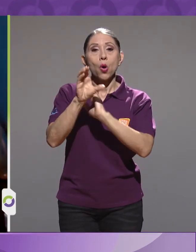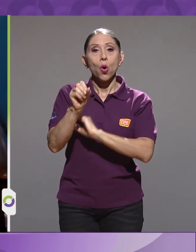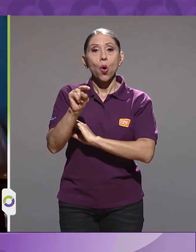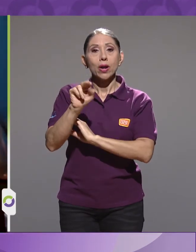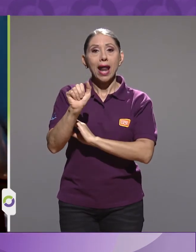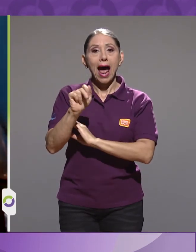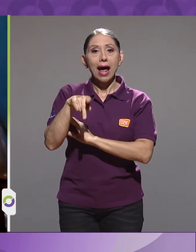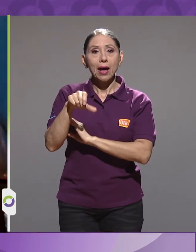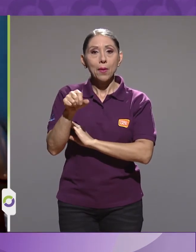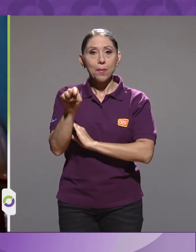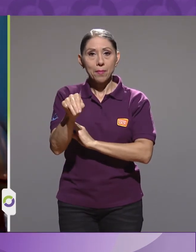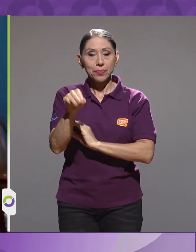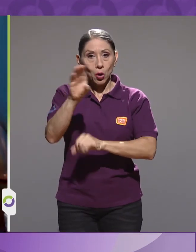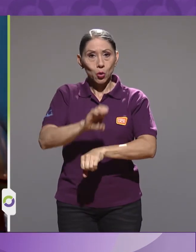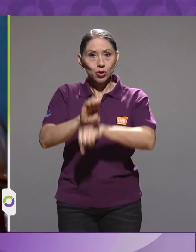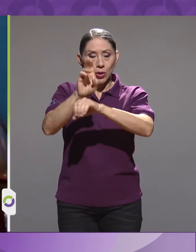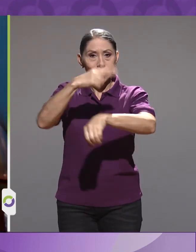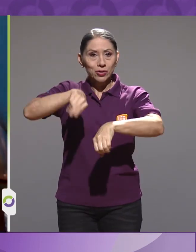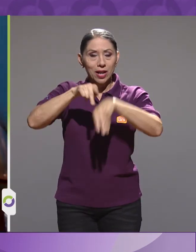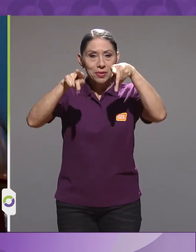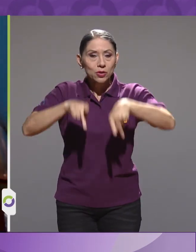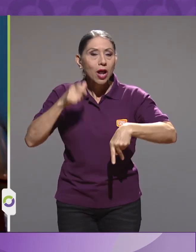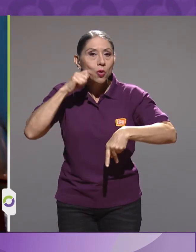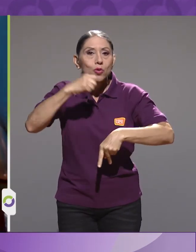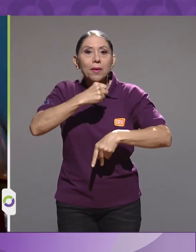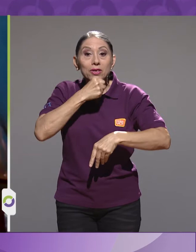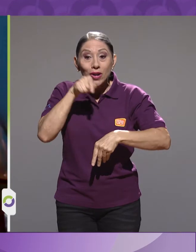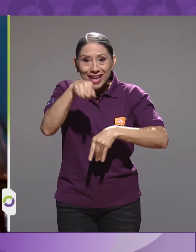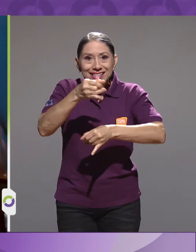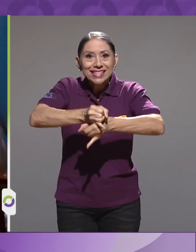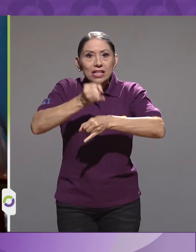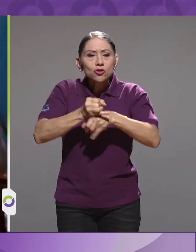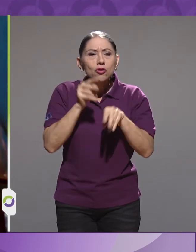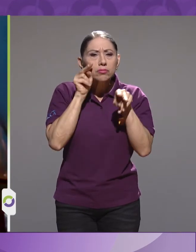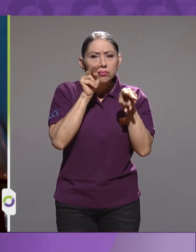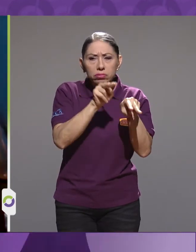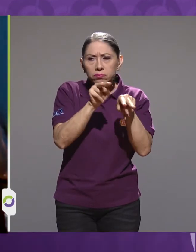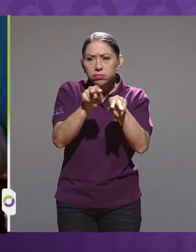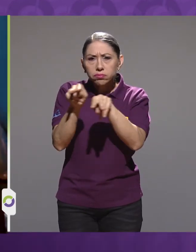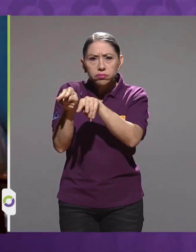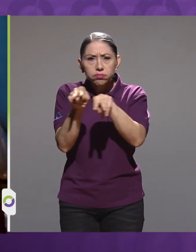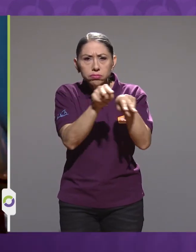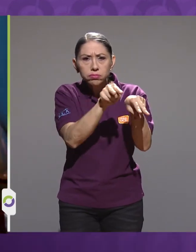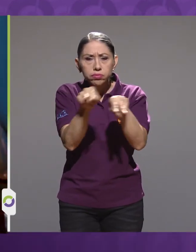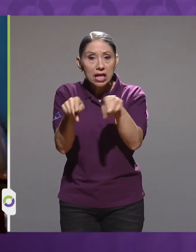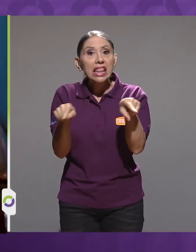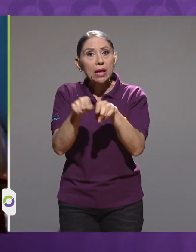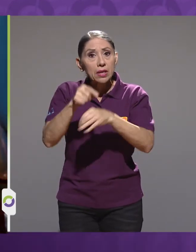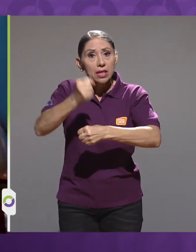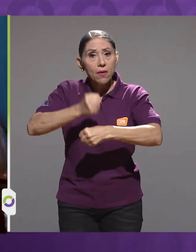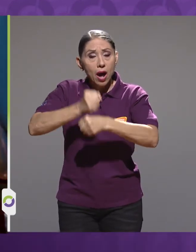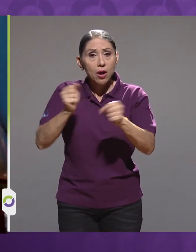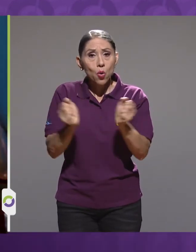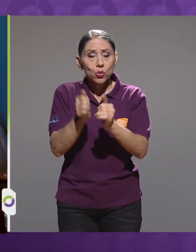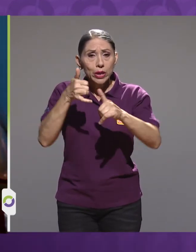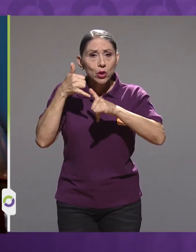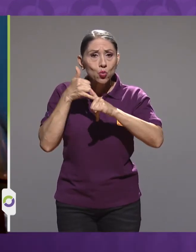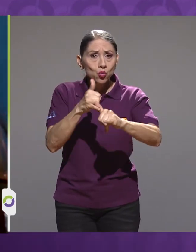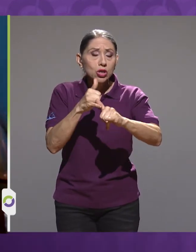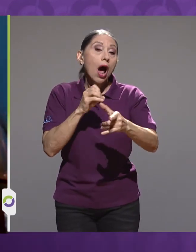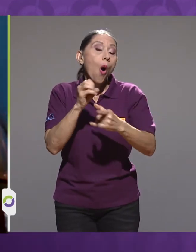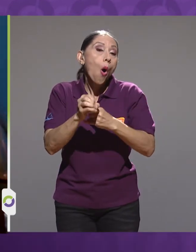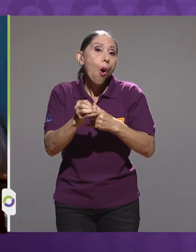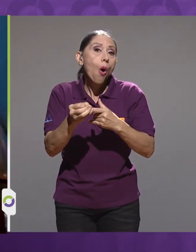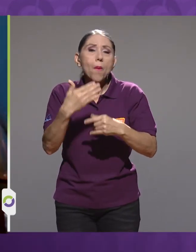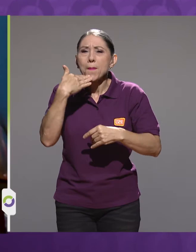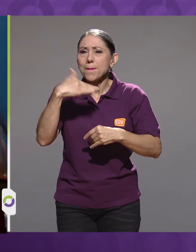el CONAPAN, que es el Consejo Nacional de la Persona Adulta Mayor, que es el ente rector que trabaja en la atención también de denuncias sobre violencia y malos